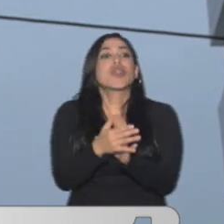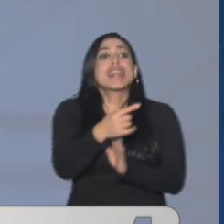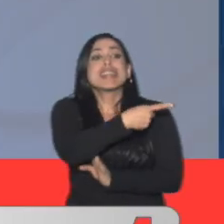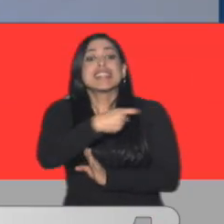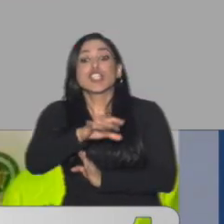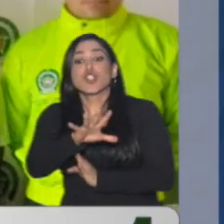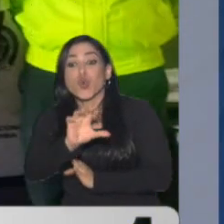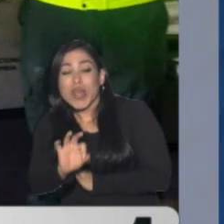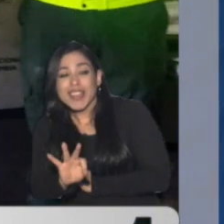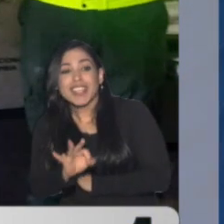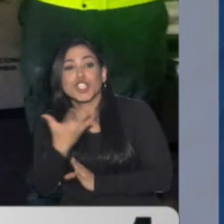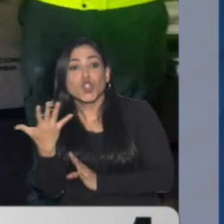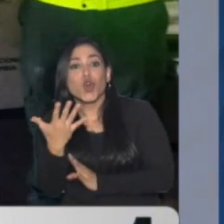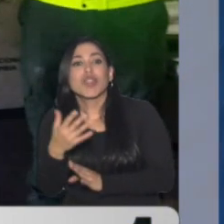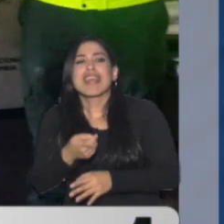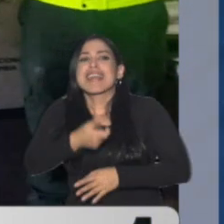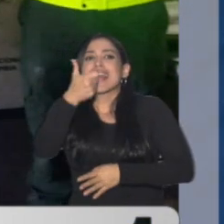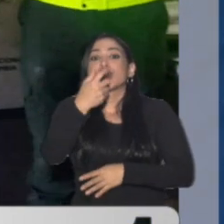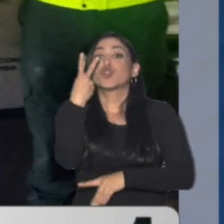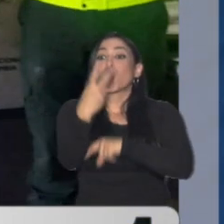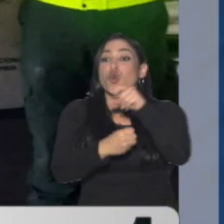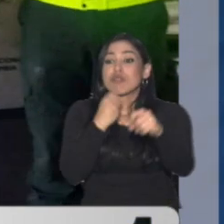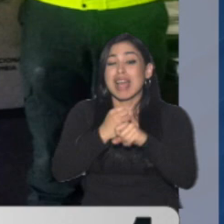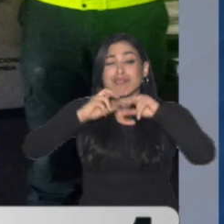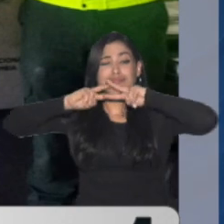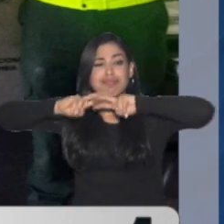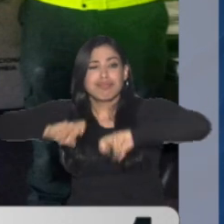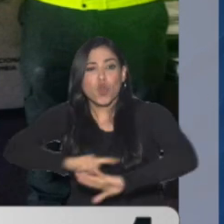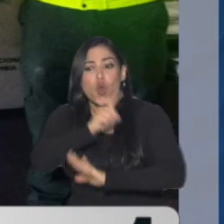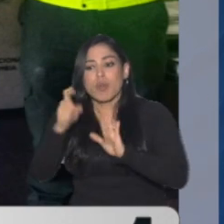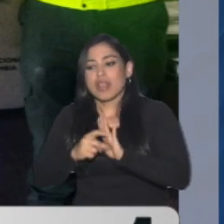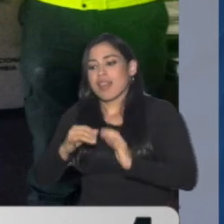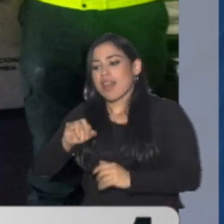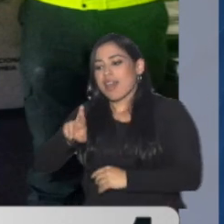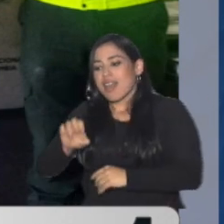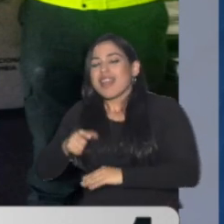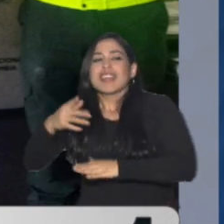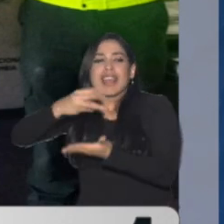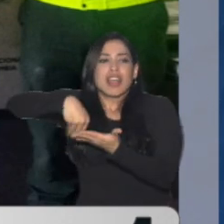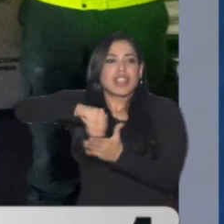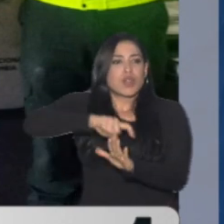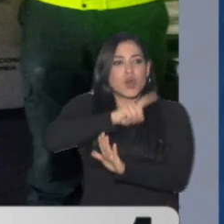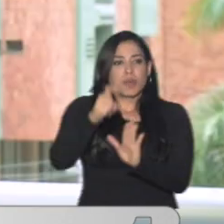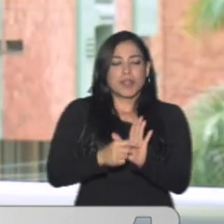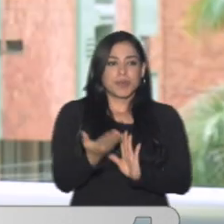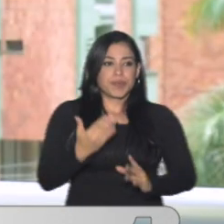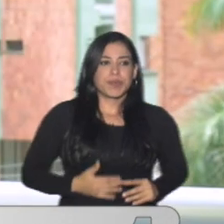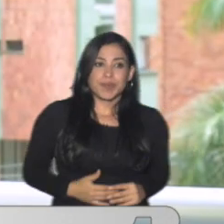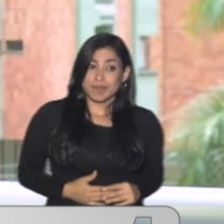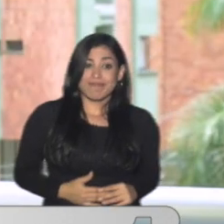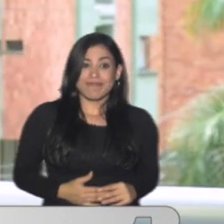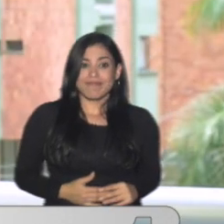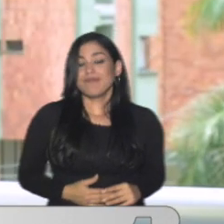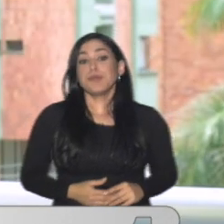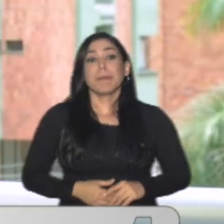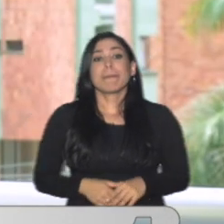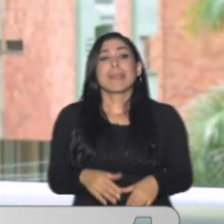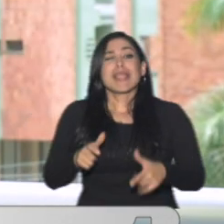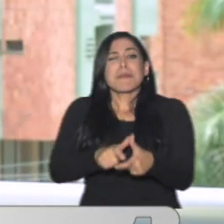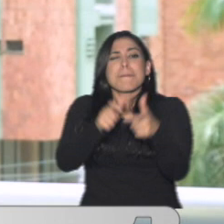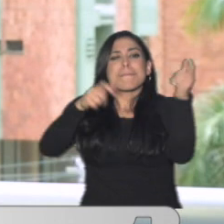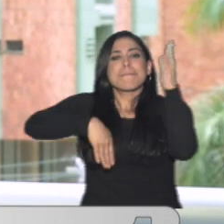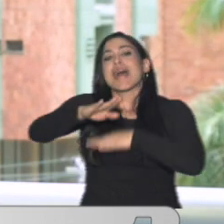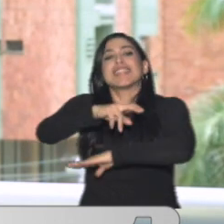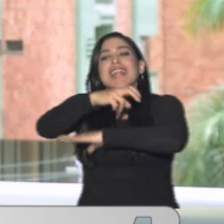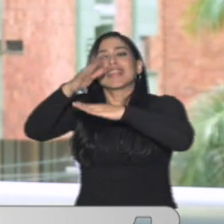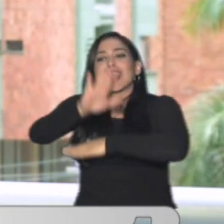153 en los casi dos años de operación de la empresa aire es atractivo el mayor robo de